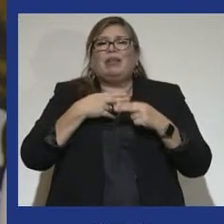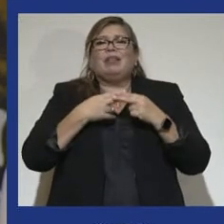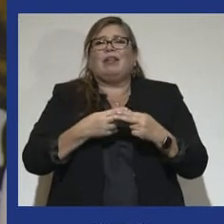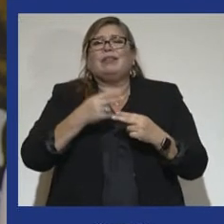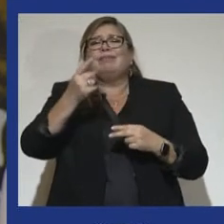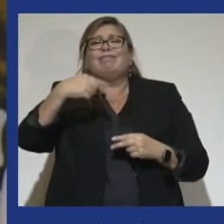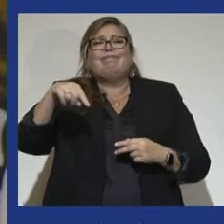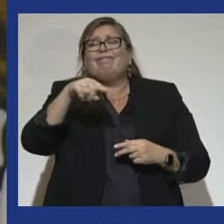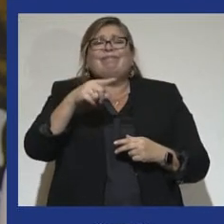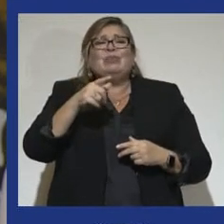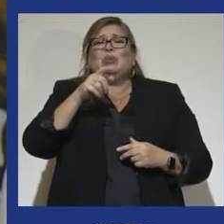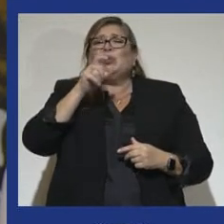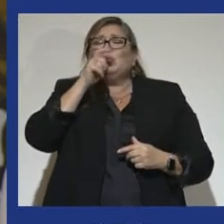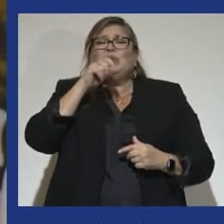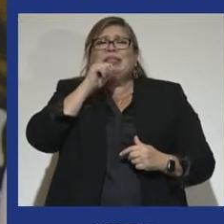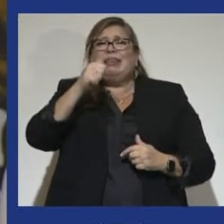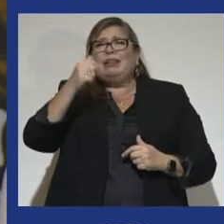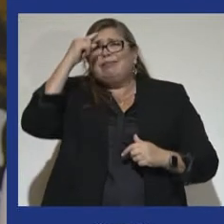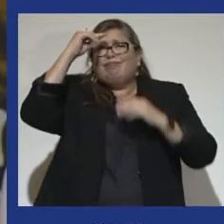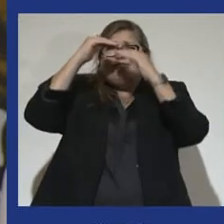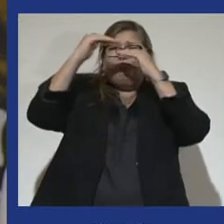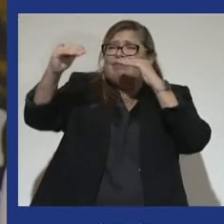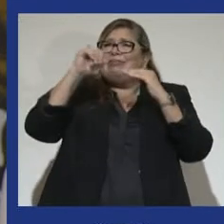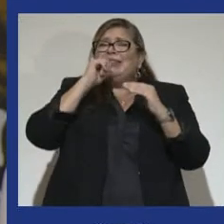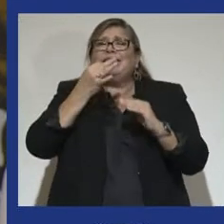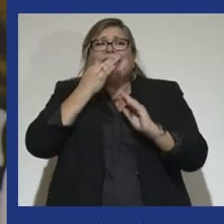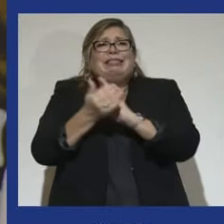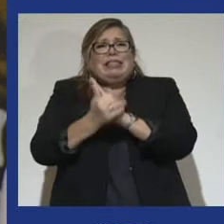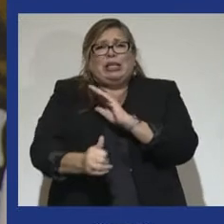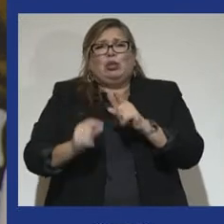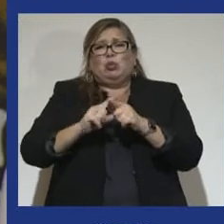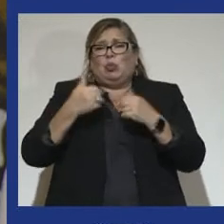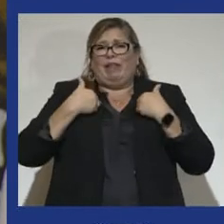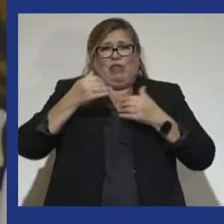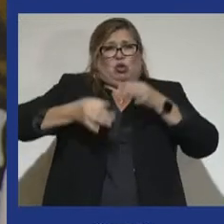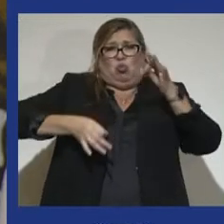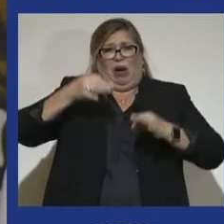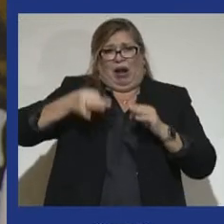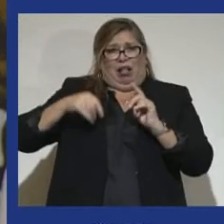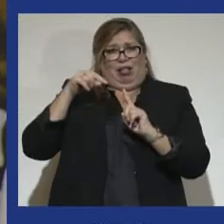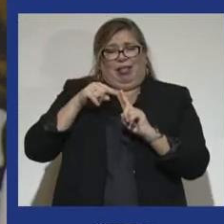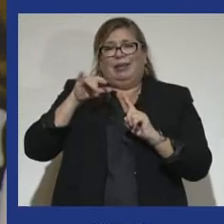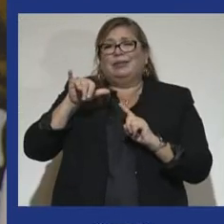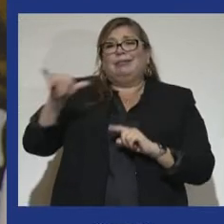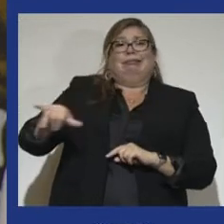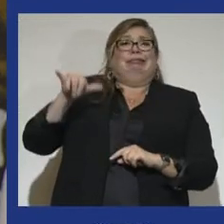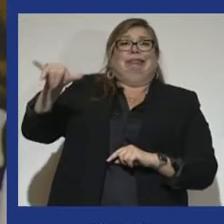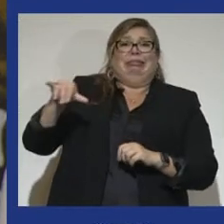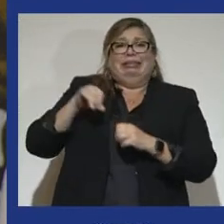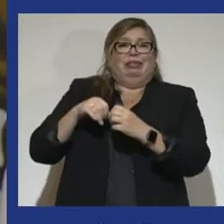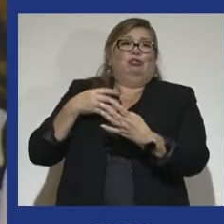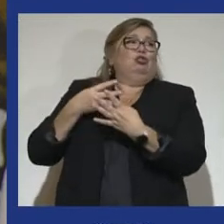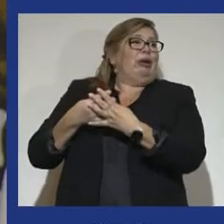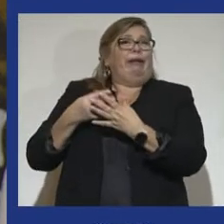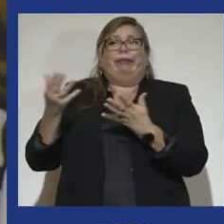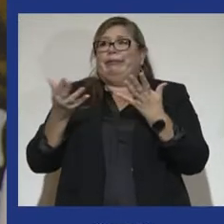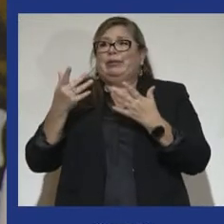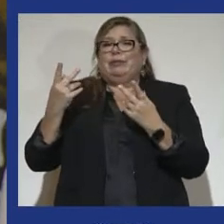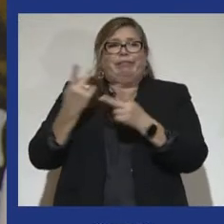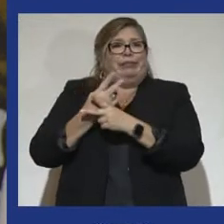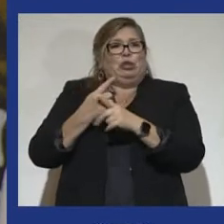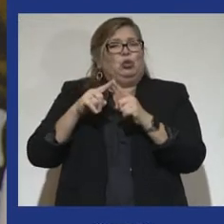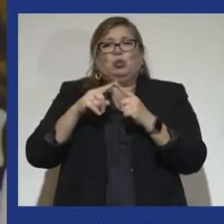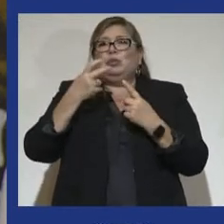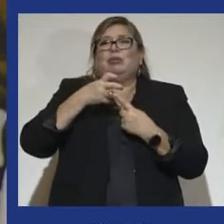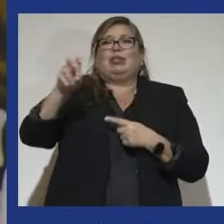población que llamamos la población de gente personas incompetentes para ser enjuiciados personas en las